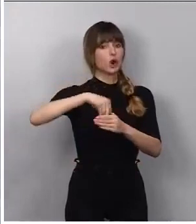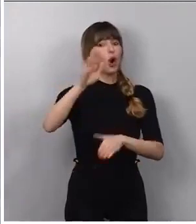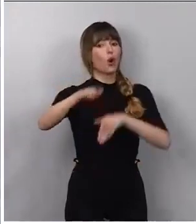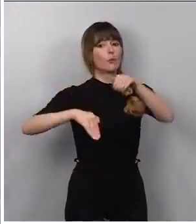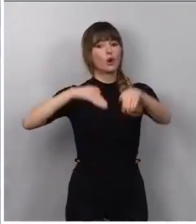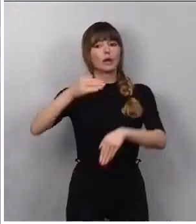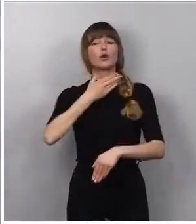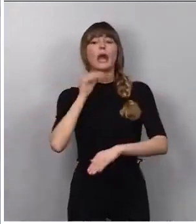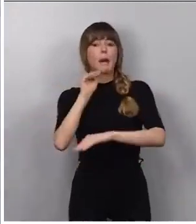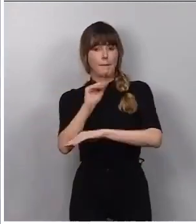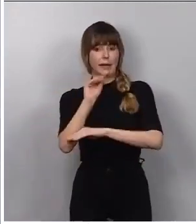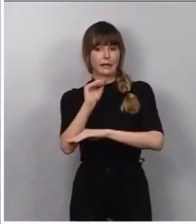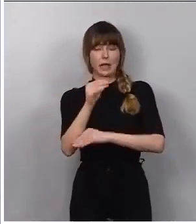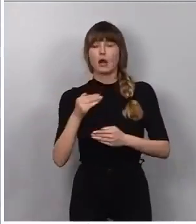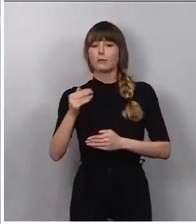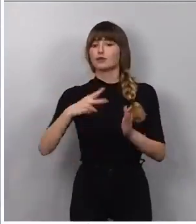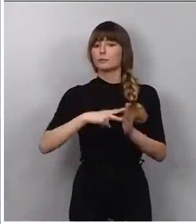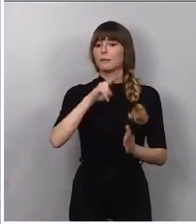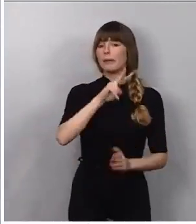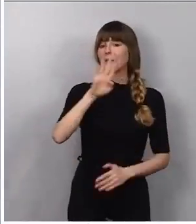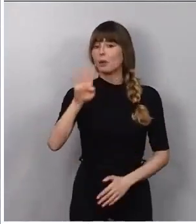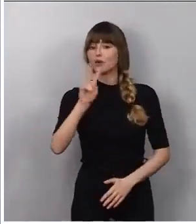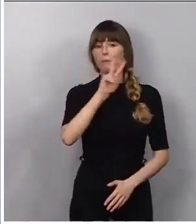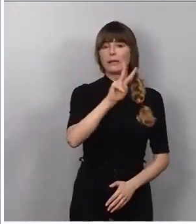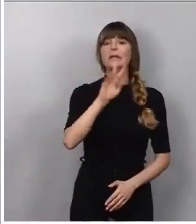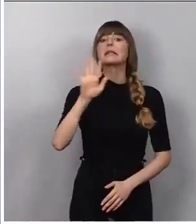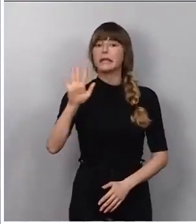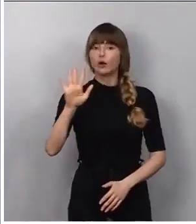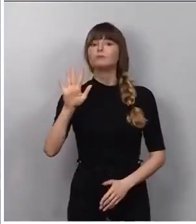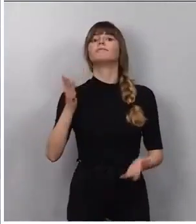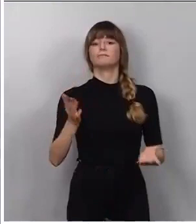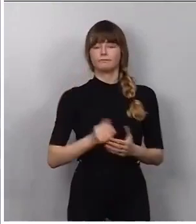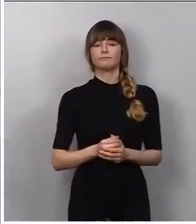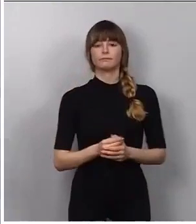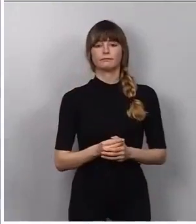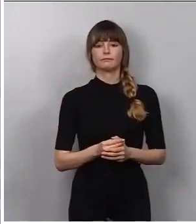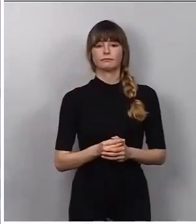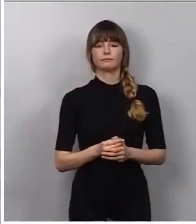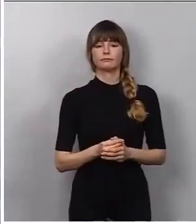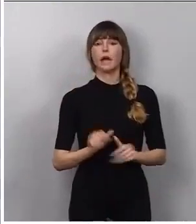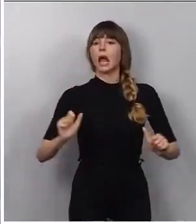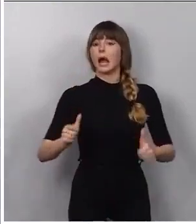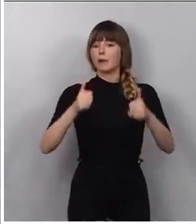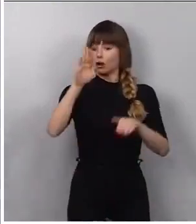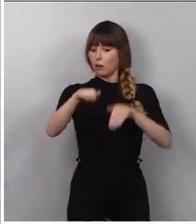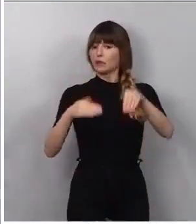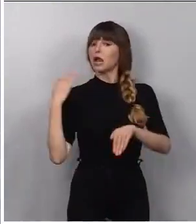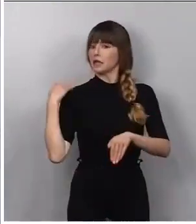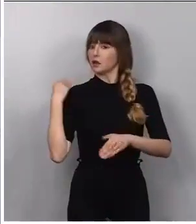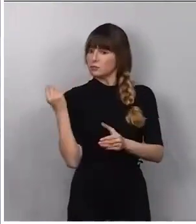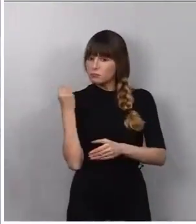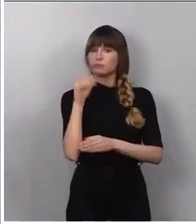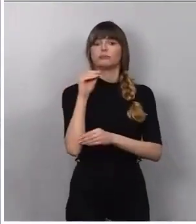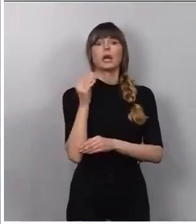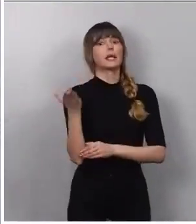convocatoria de becas para el próximo 2024 2025 que se suman ya a las que se aprobaron en la convocatoria anterior y que desde luego nos